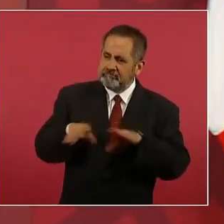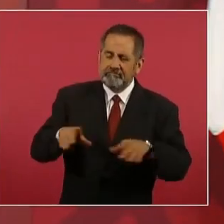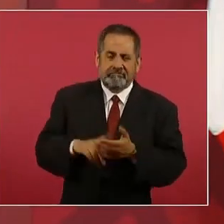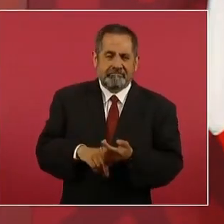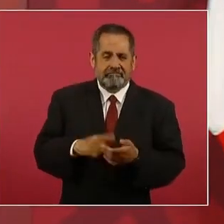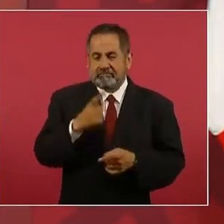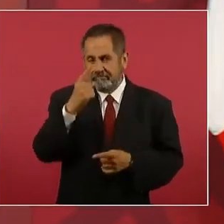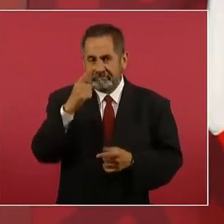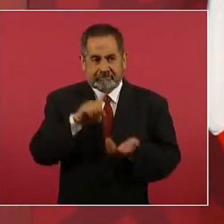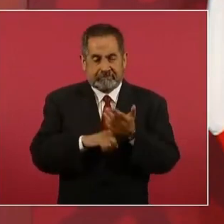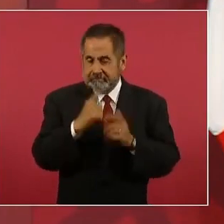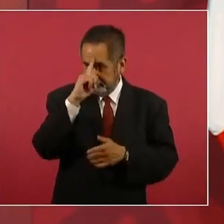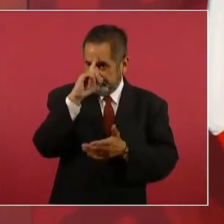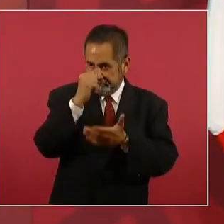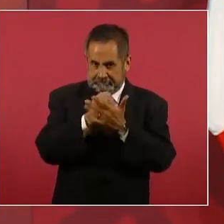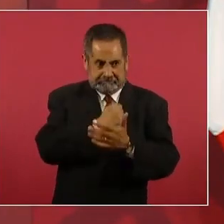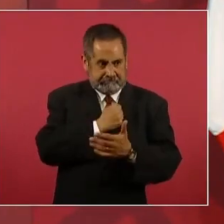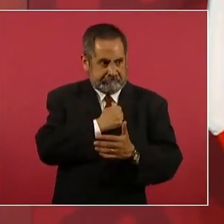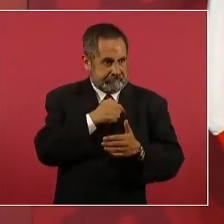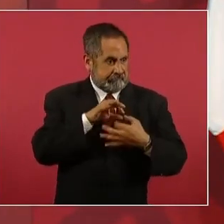con el fanatismo.